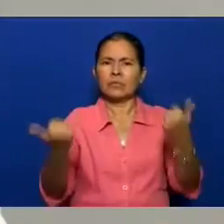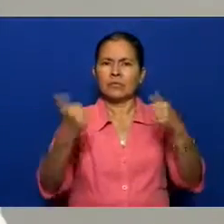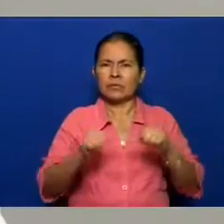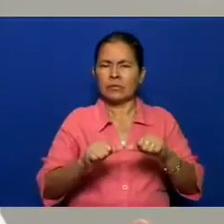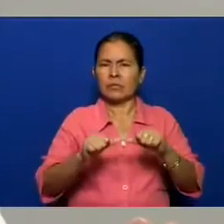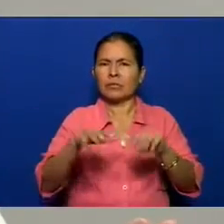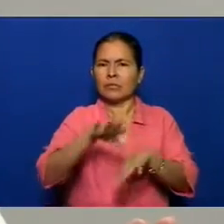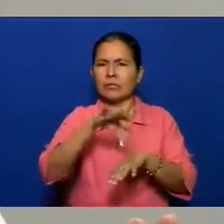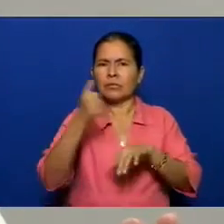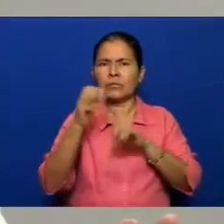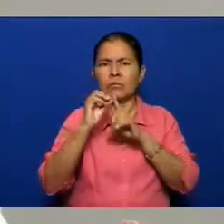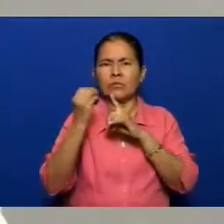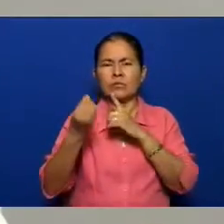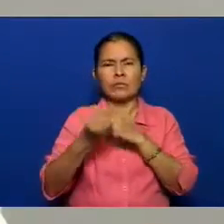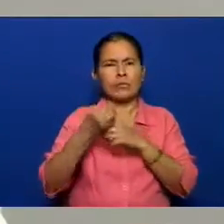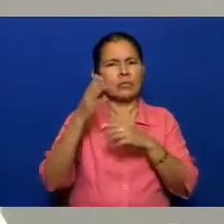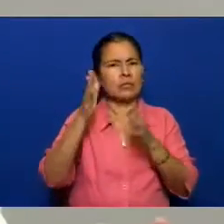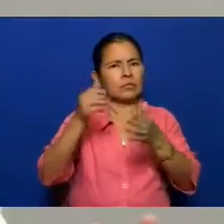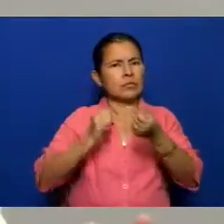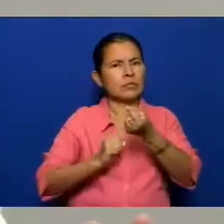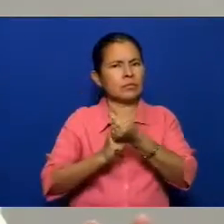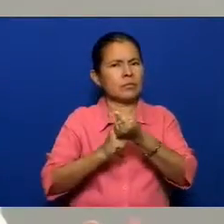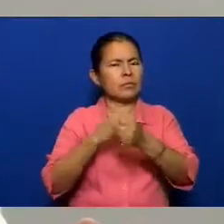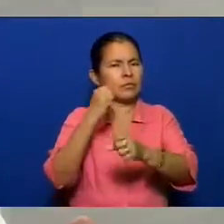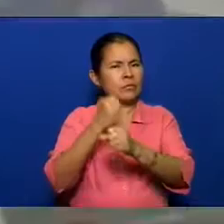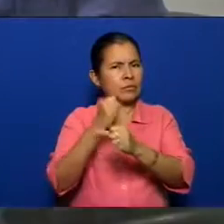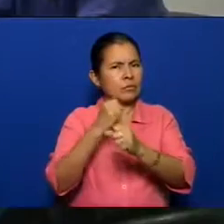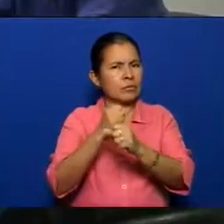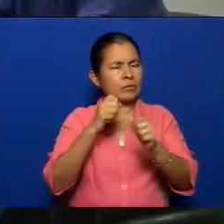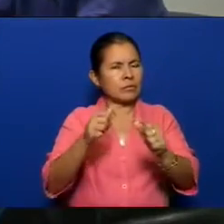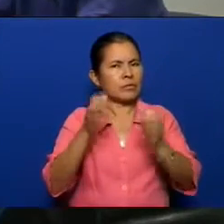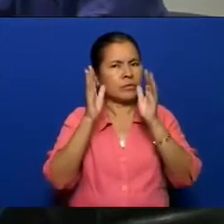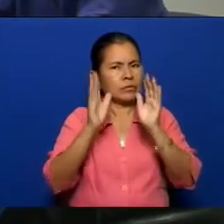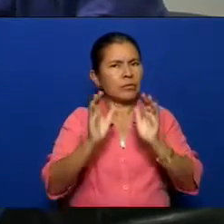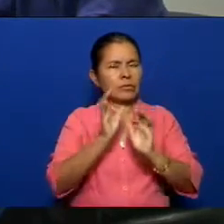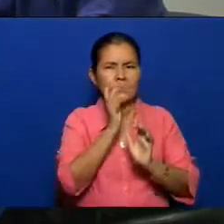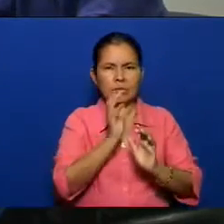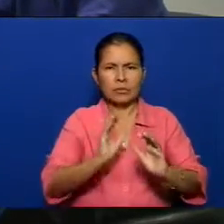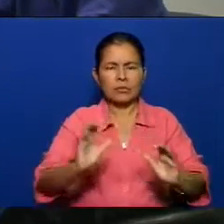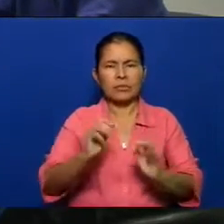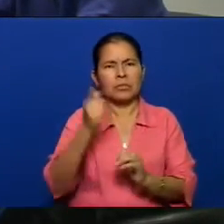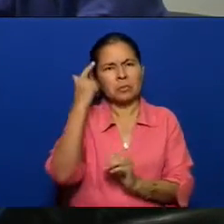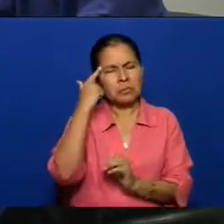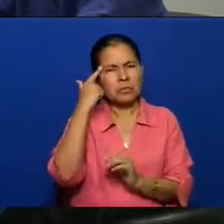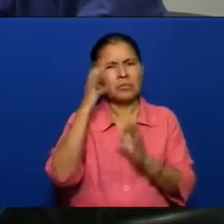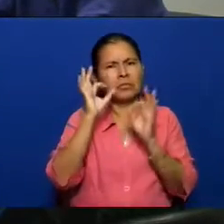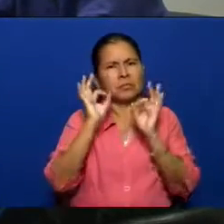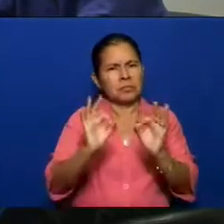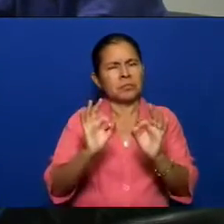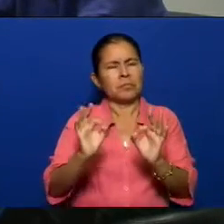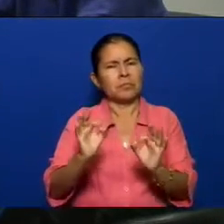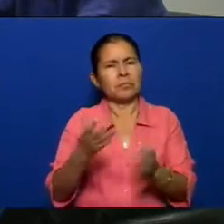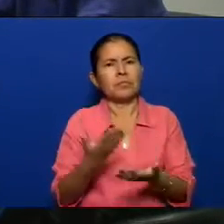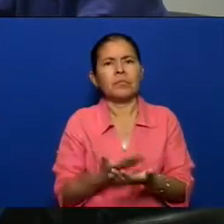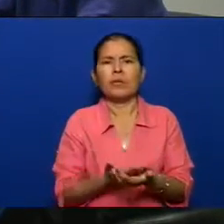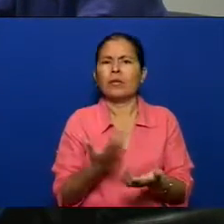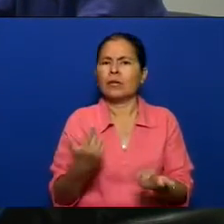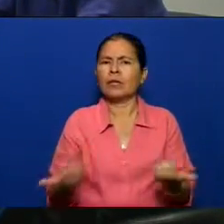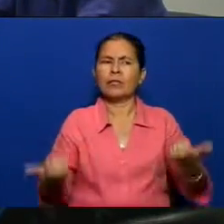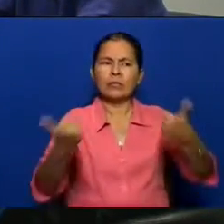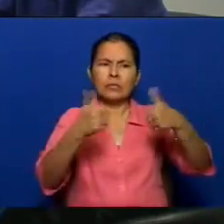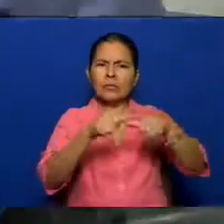con organismos que trabajan con la niñez? Yo creo que es muy, muy saludable establecer